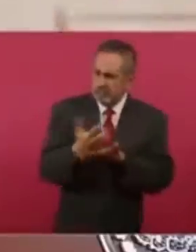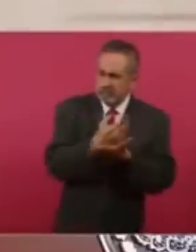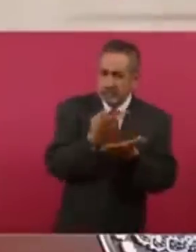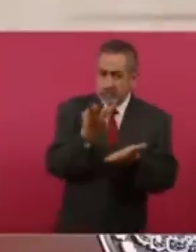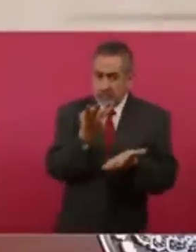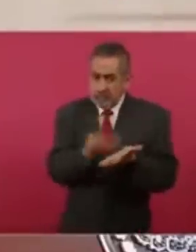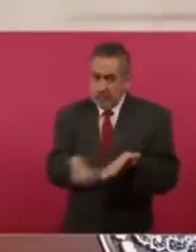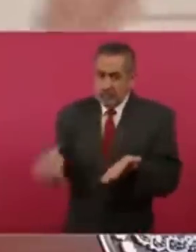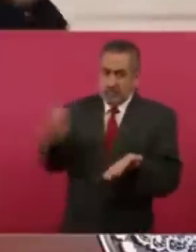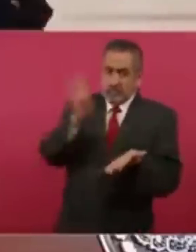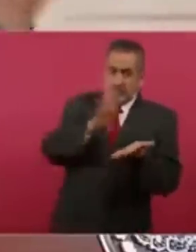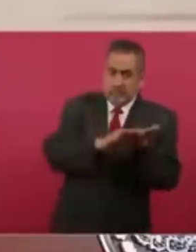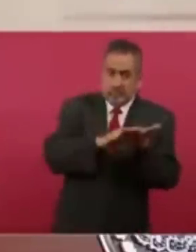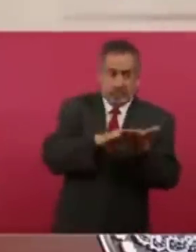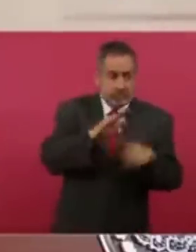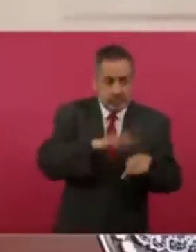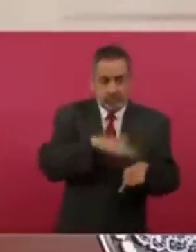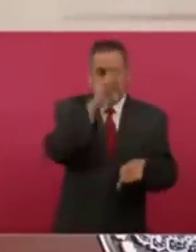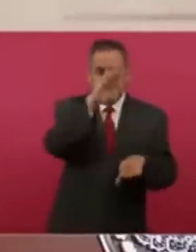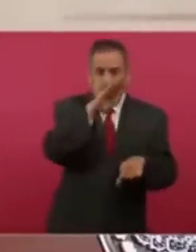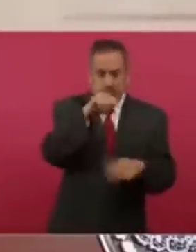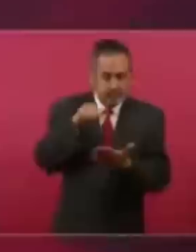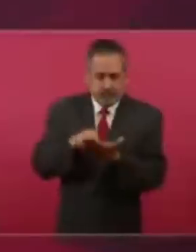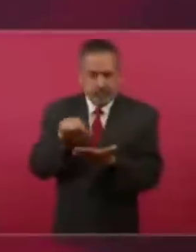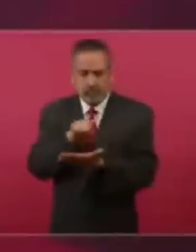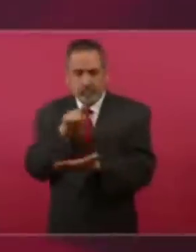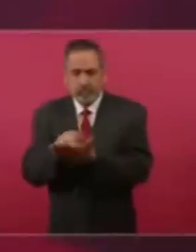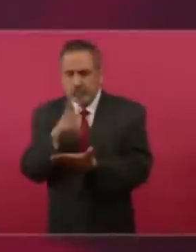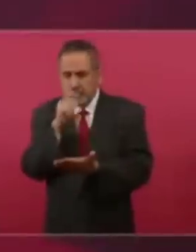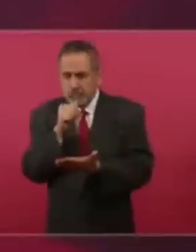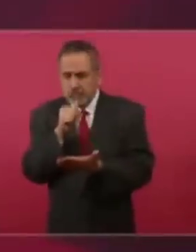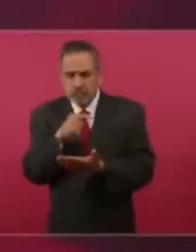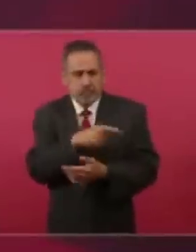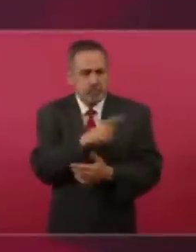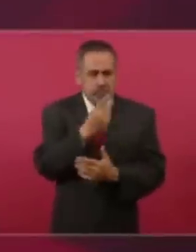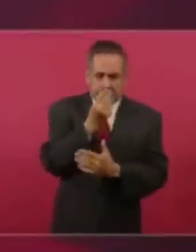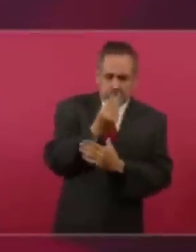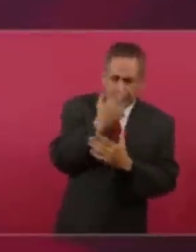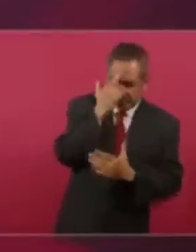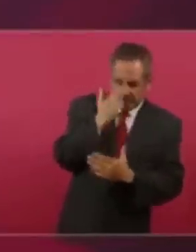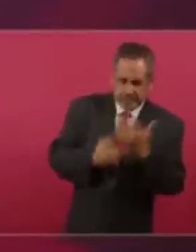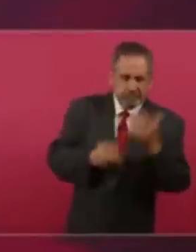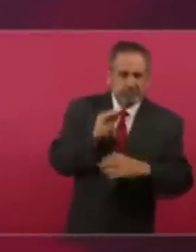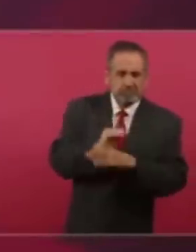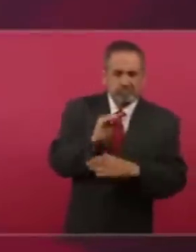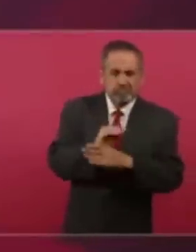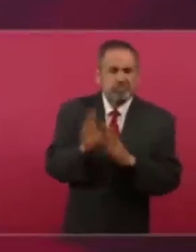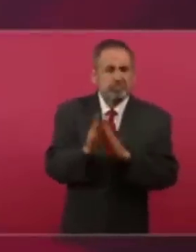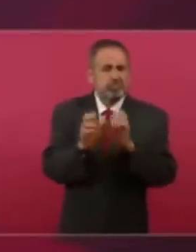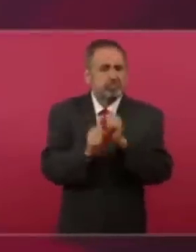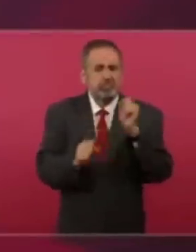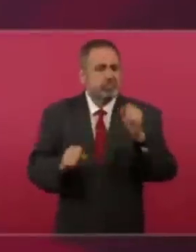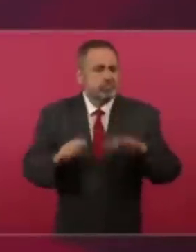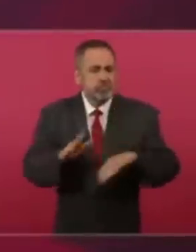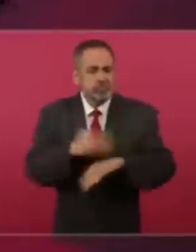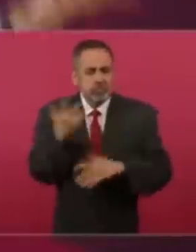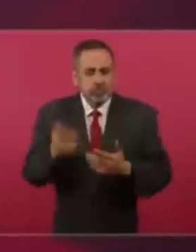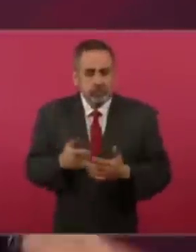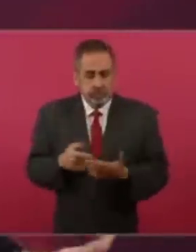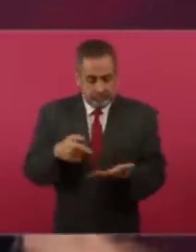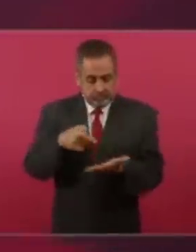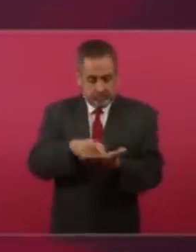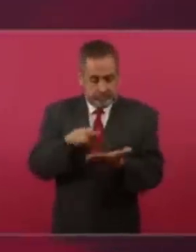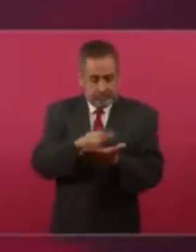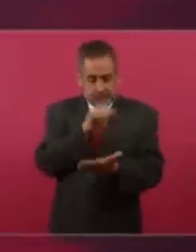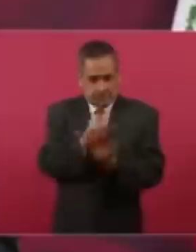que el presidente, por qué violan la Constitución, si es